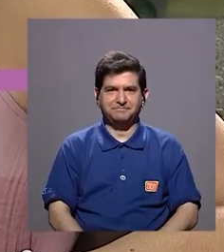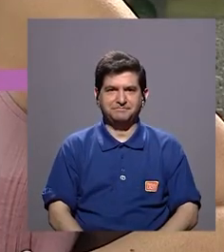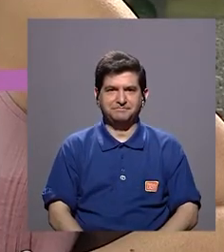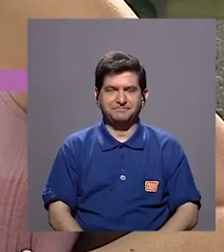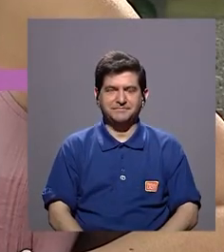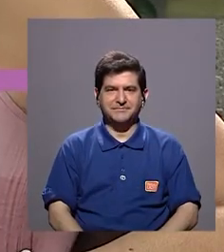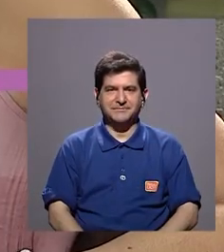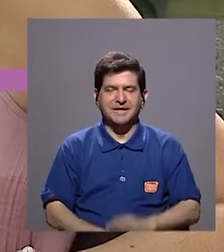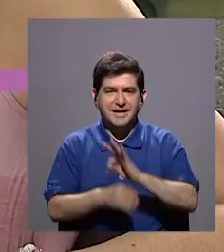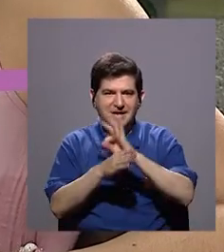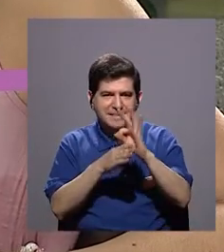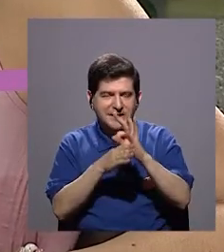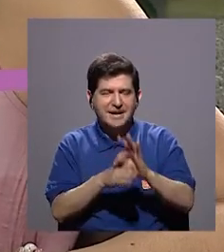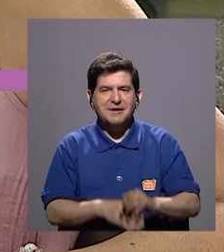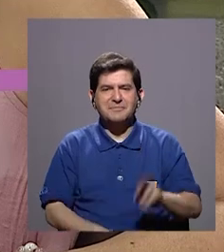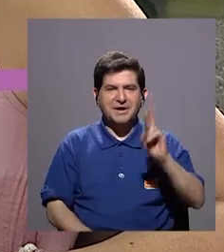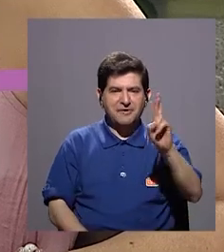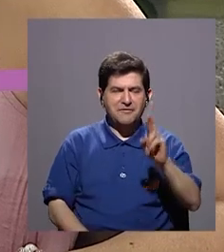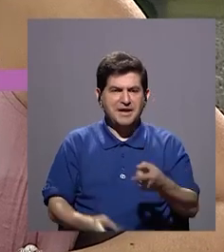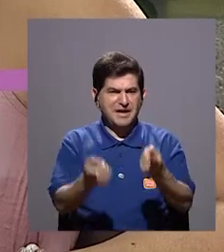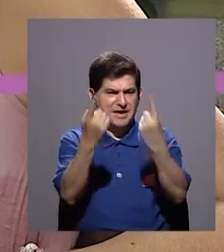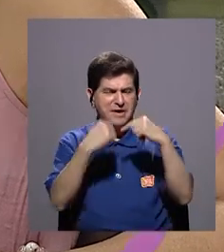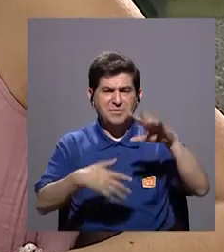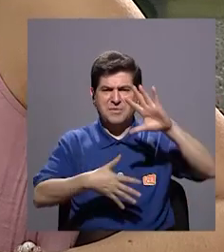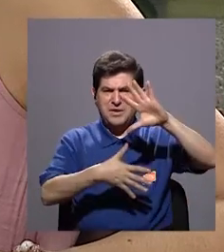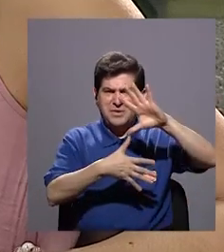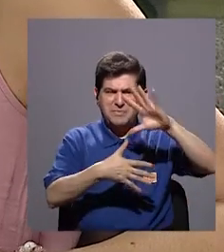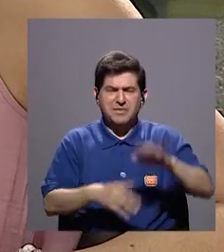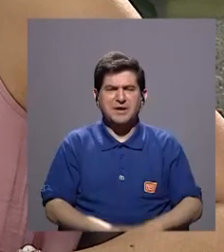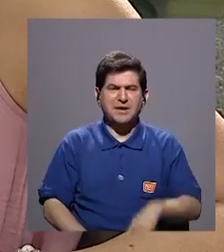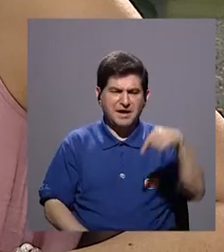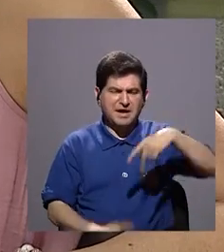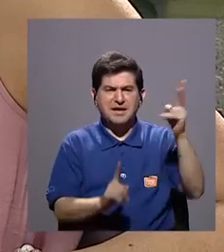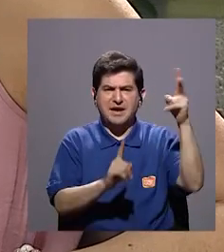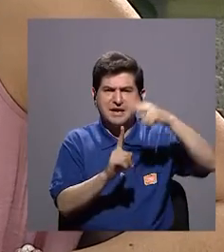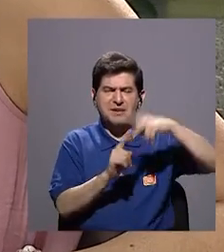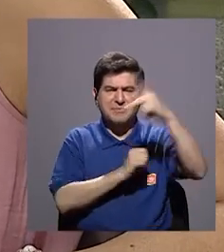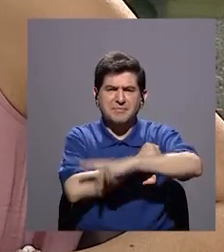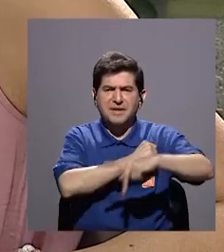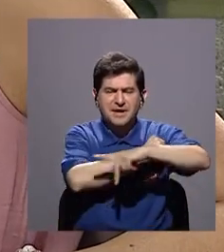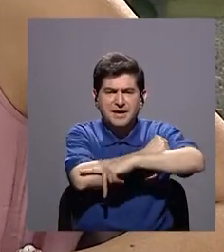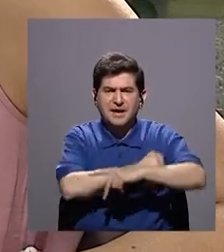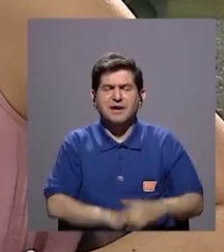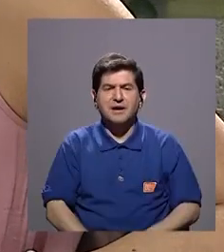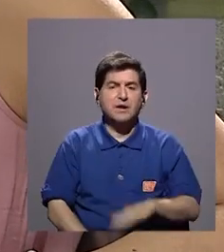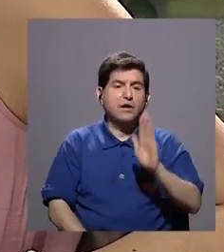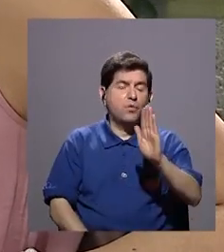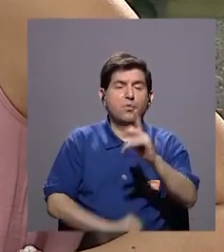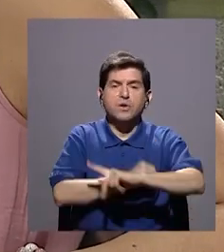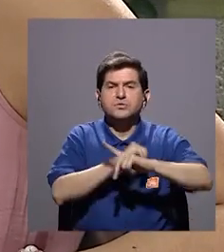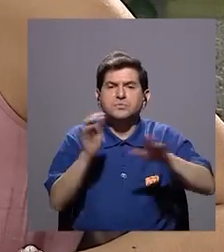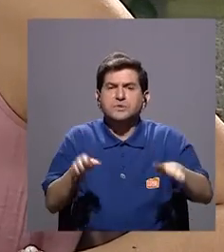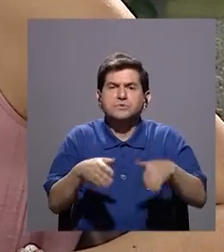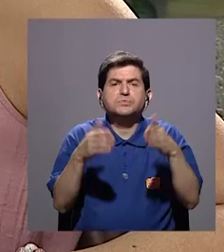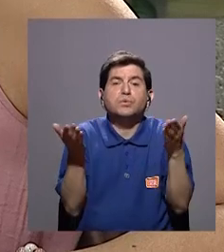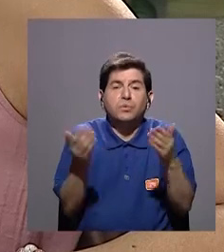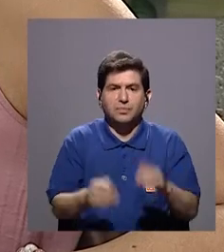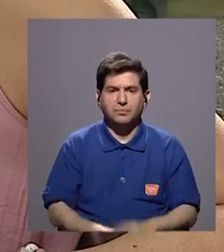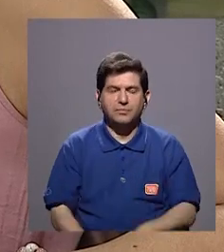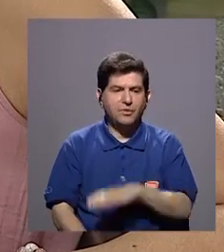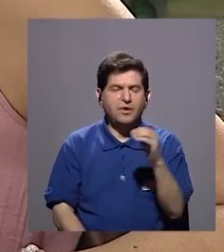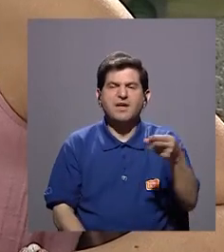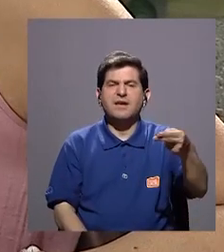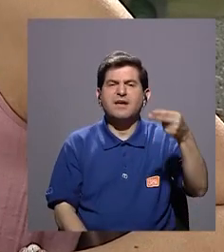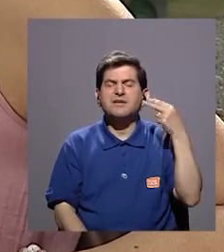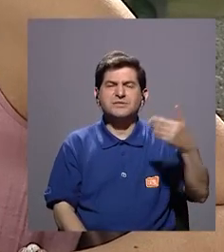¿Cómo se trae el Reiki aquí para América y cómo lo empleamos aquí, digamos, en nuestro país, en tu país? Y